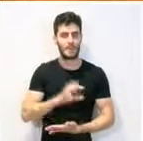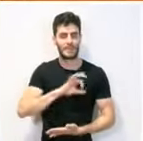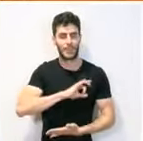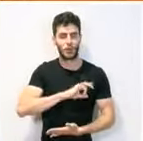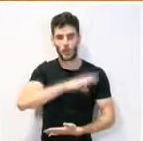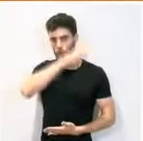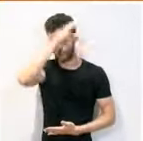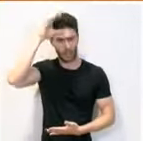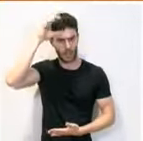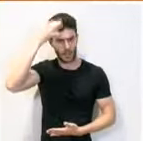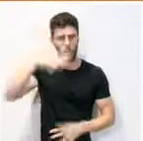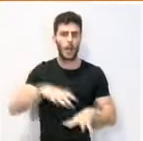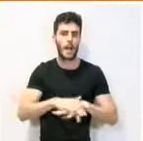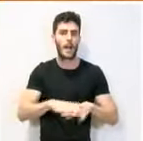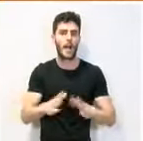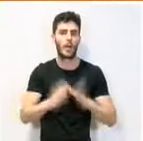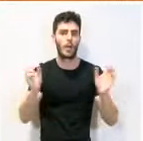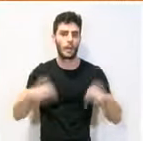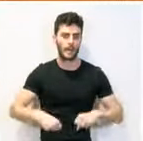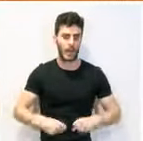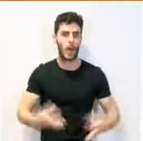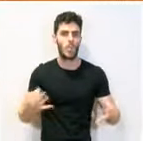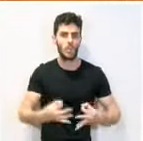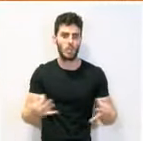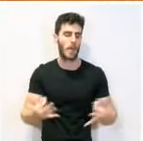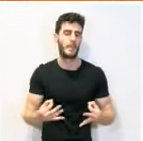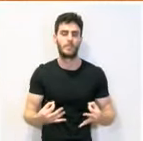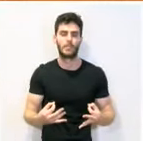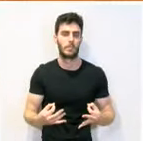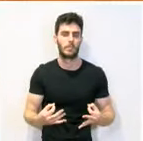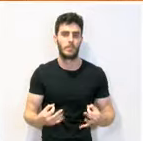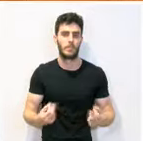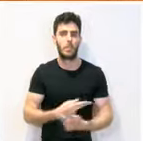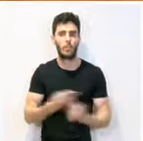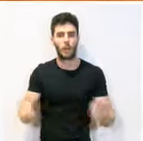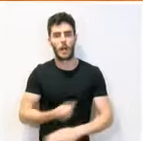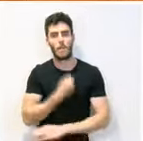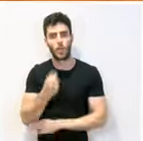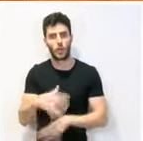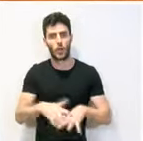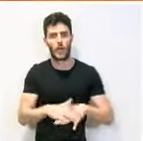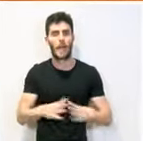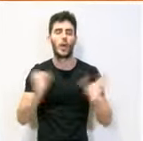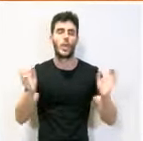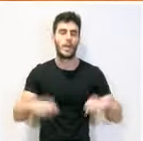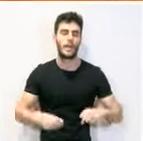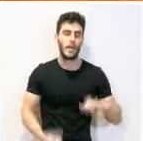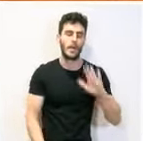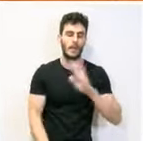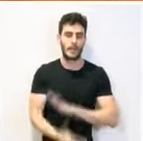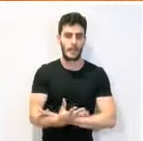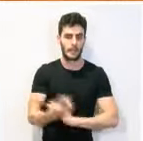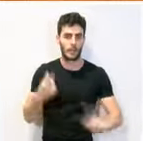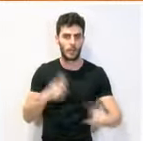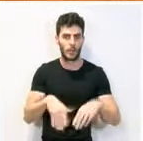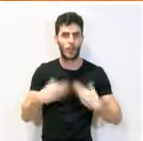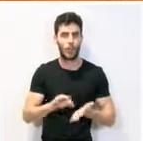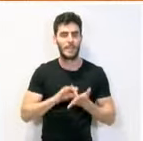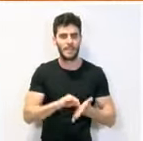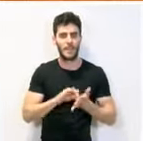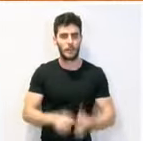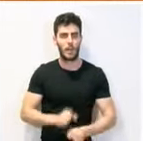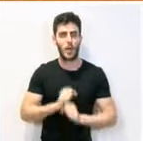red concertada tiene que ser subsidiaria de la pública. La red concertada se crea para prestar el